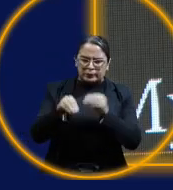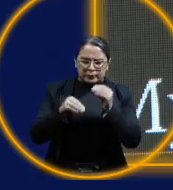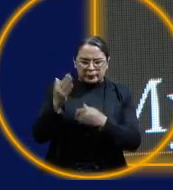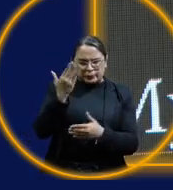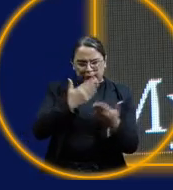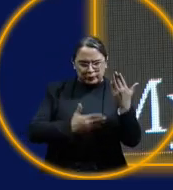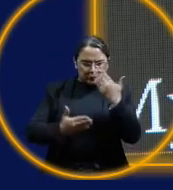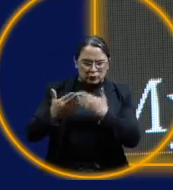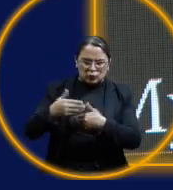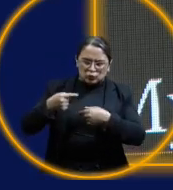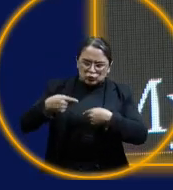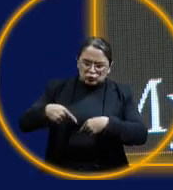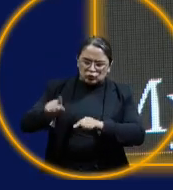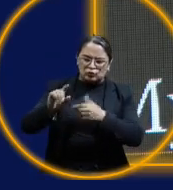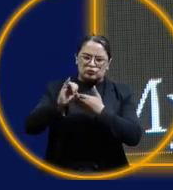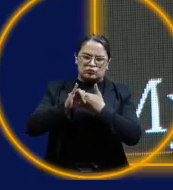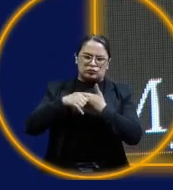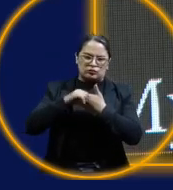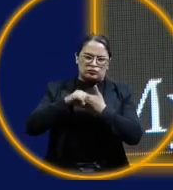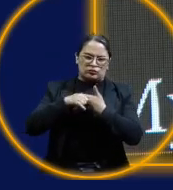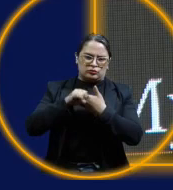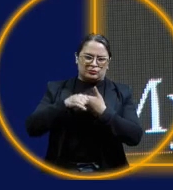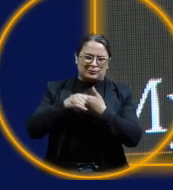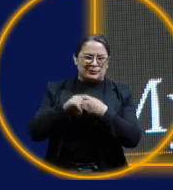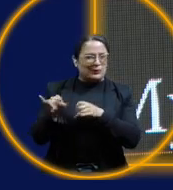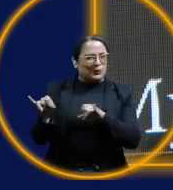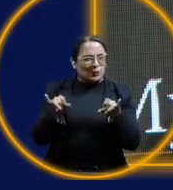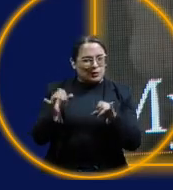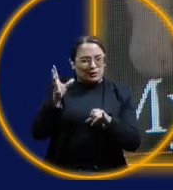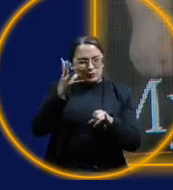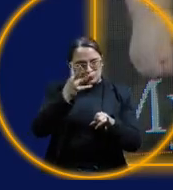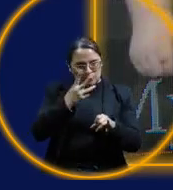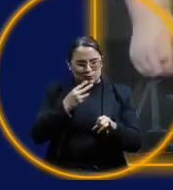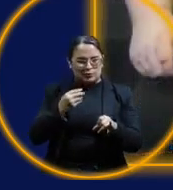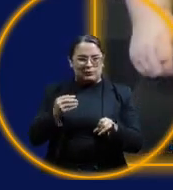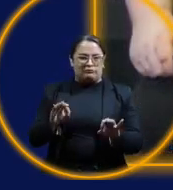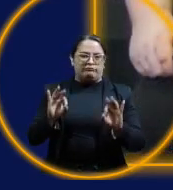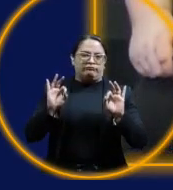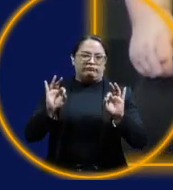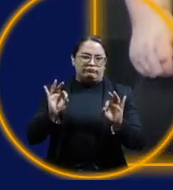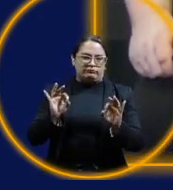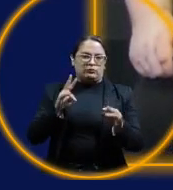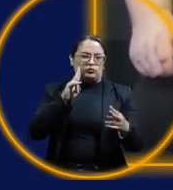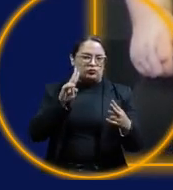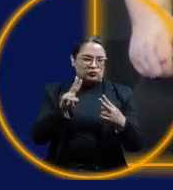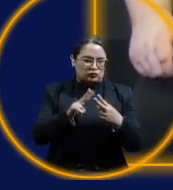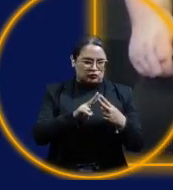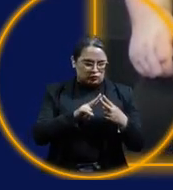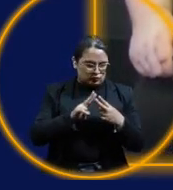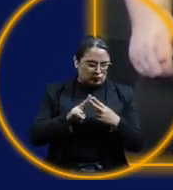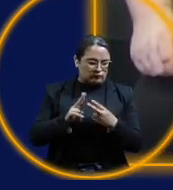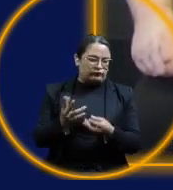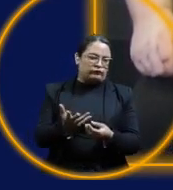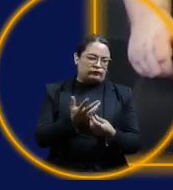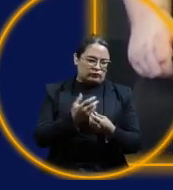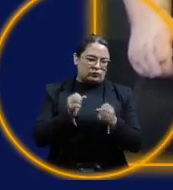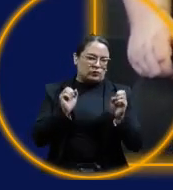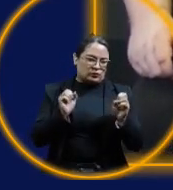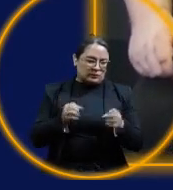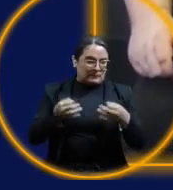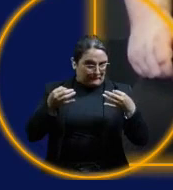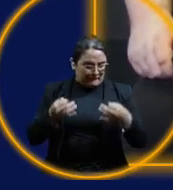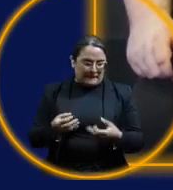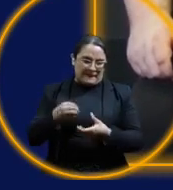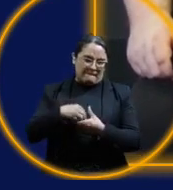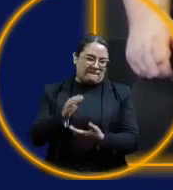funcionaban en su cuenta de Instagram pero era como esta manera hermosa de saberlo conocerlo como artista que no era a